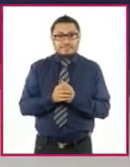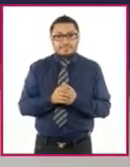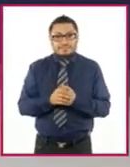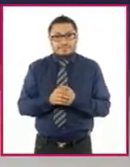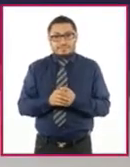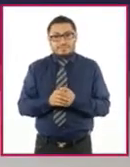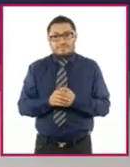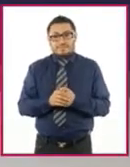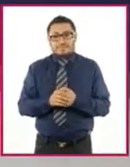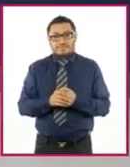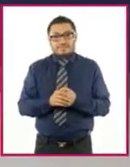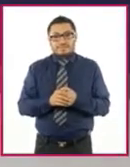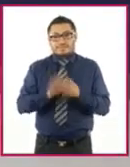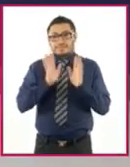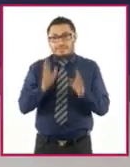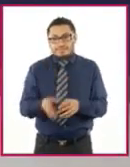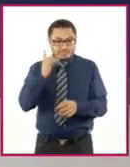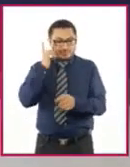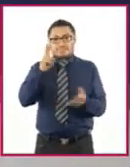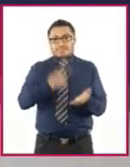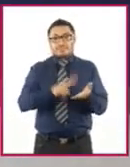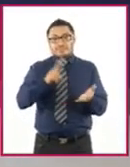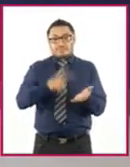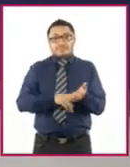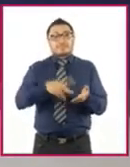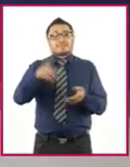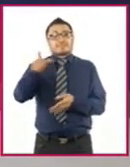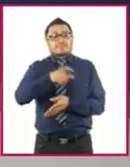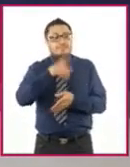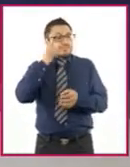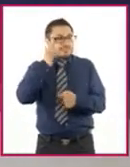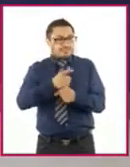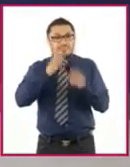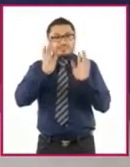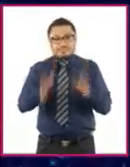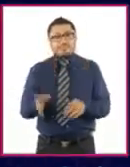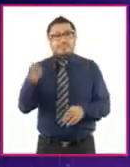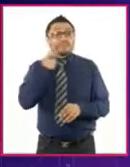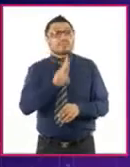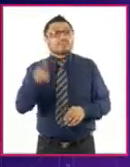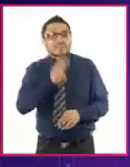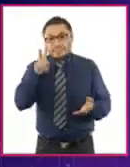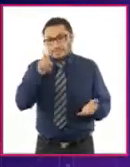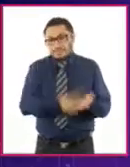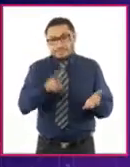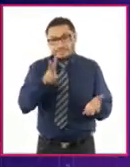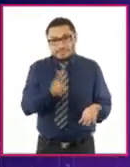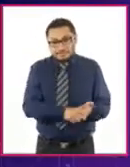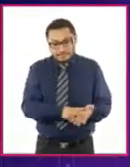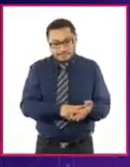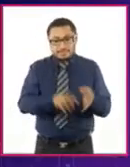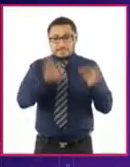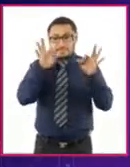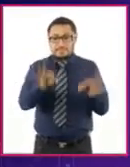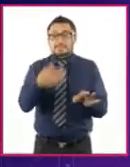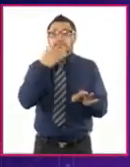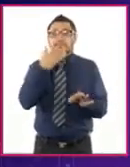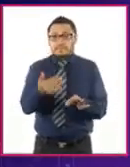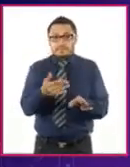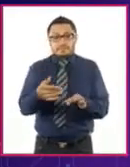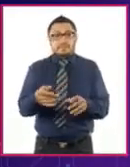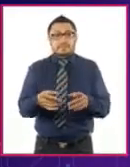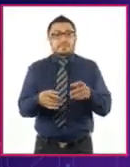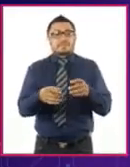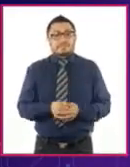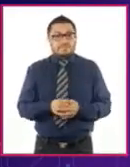Una vez que se ha encontrado el valor de la incógnita X, se comprueba que el valor obtenido es correcto en la ecuación